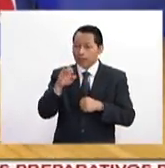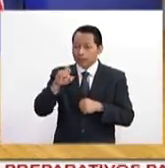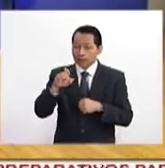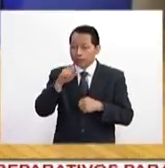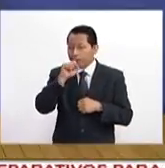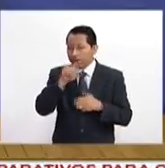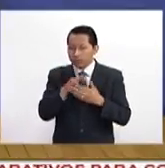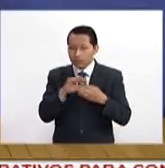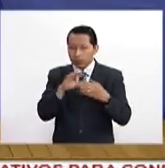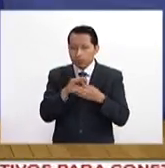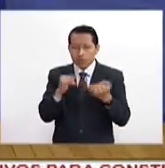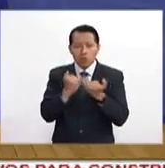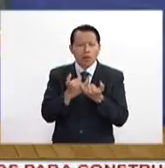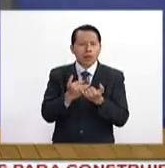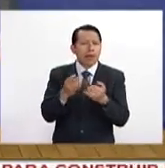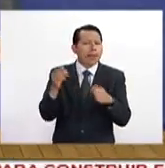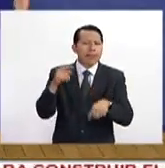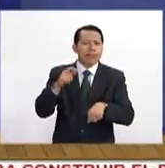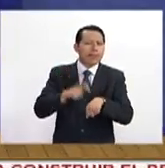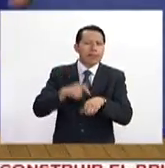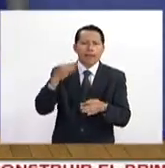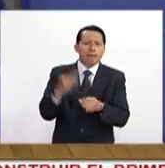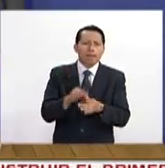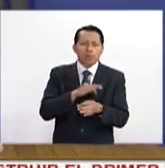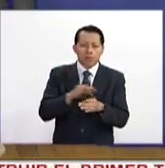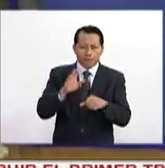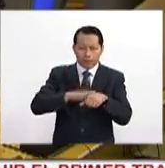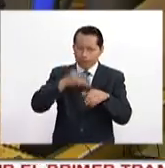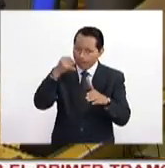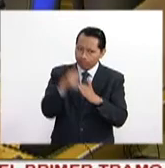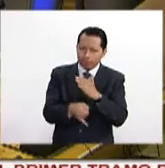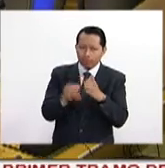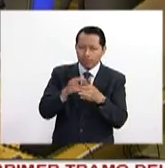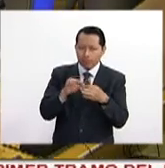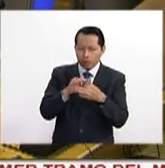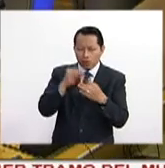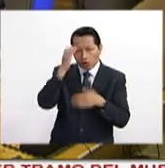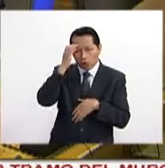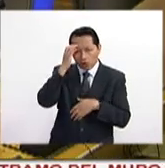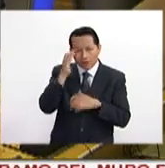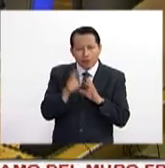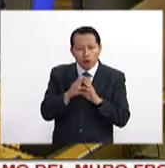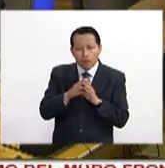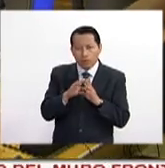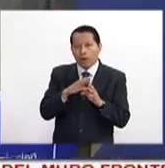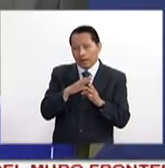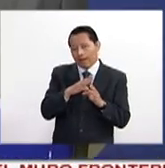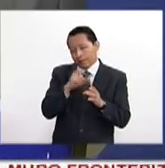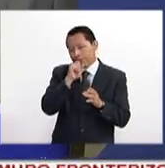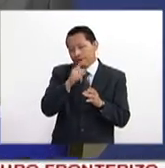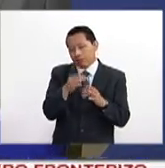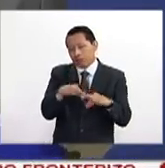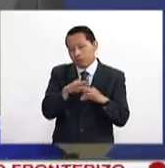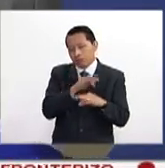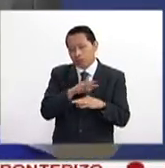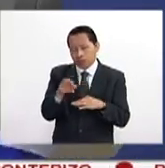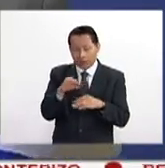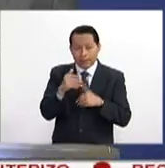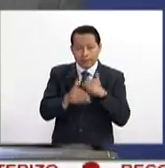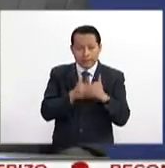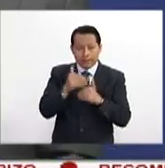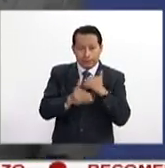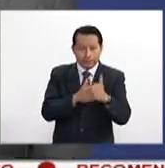es tiempo de entrar a fondo en el tema, sobre todo para conocer las posiciones de ambas partes para iniciar de esta forma un camino